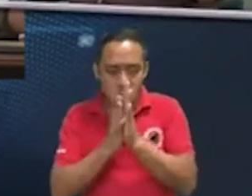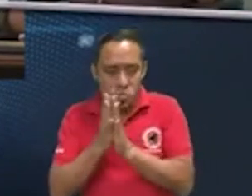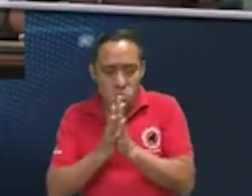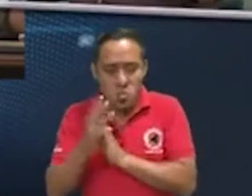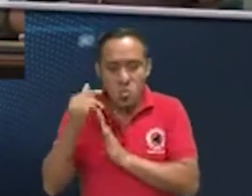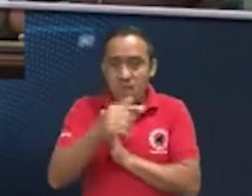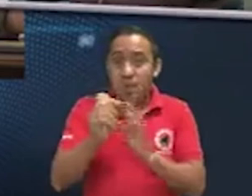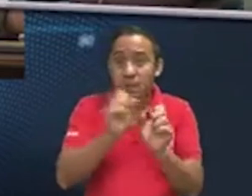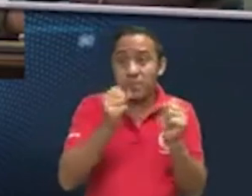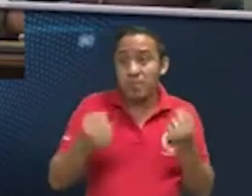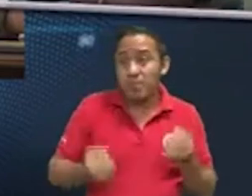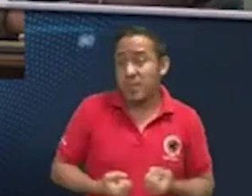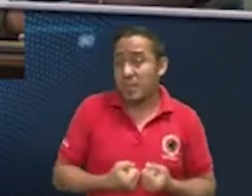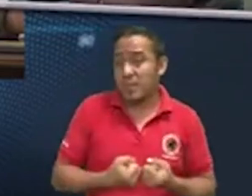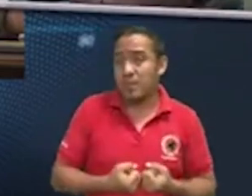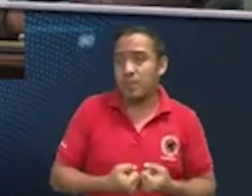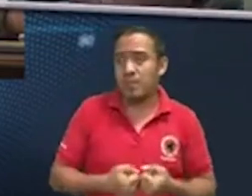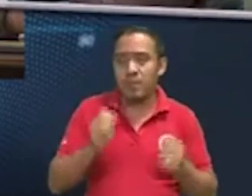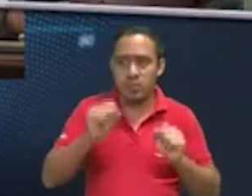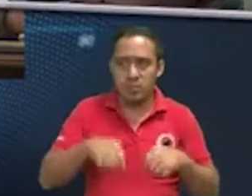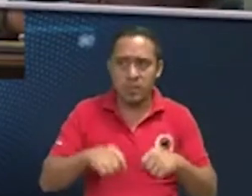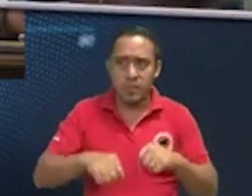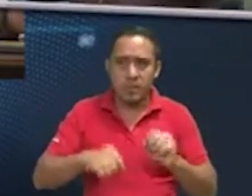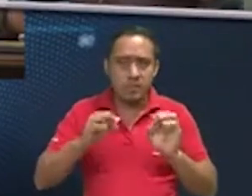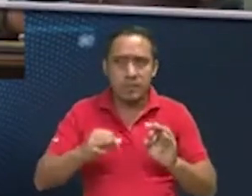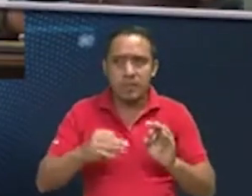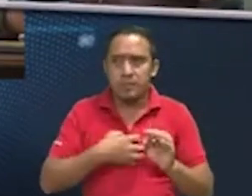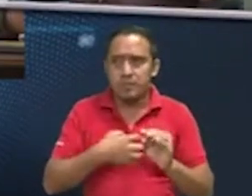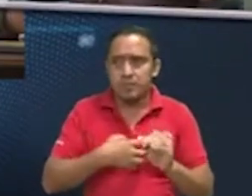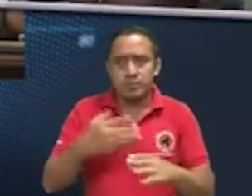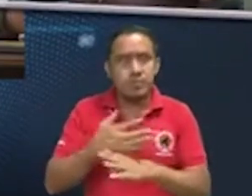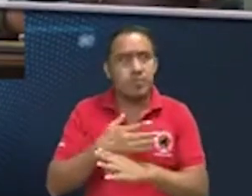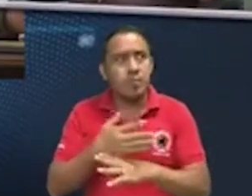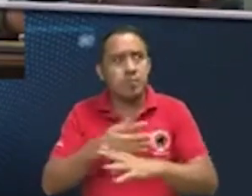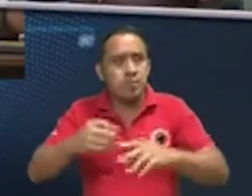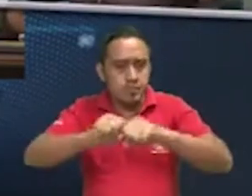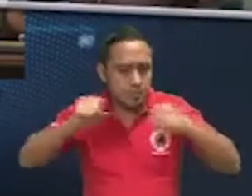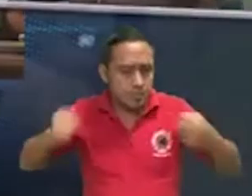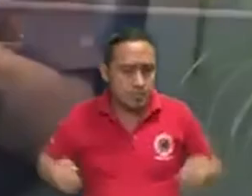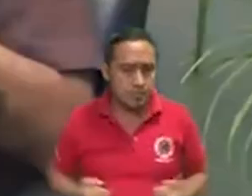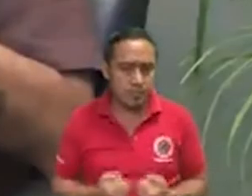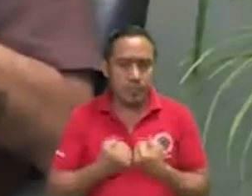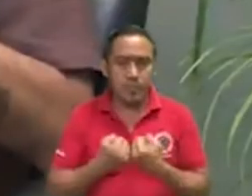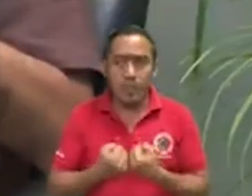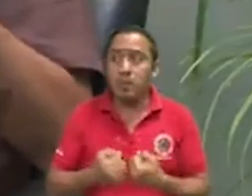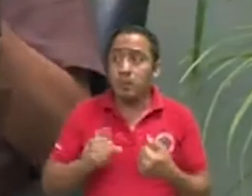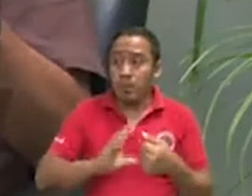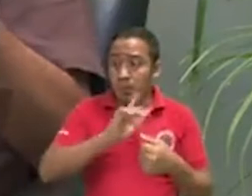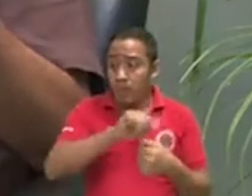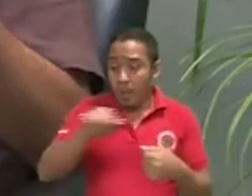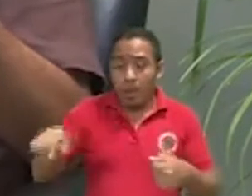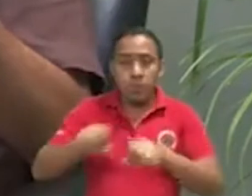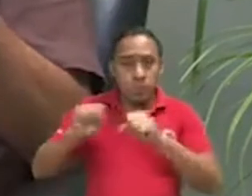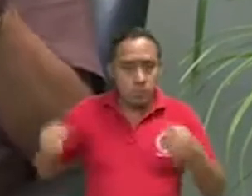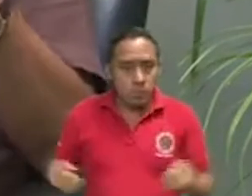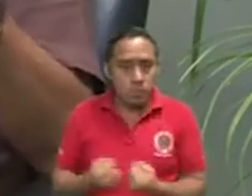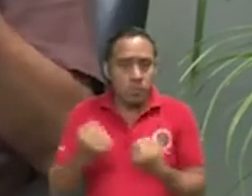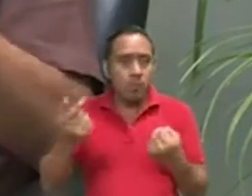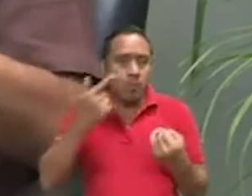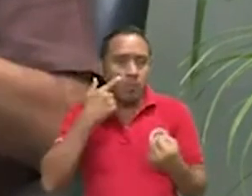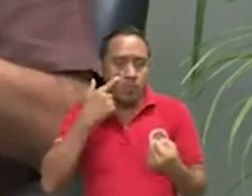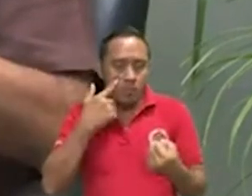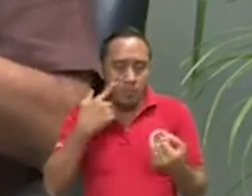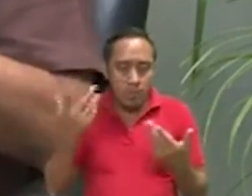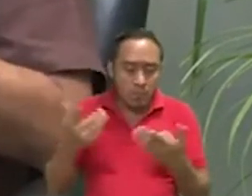fines de lucro, pues que no pueda filtrar el crimen organizado a las asociaciones y que las asociaciones puedan preverlo con tiempo de no